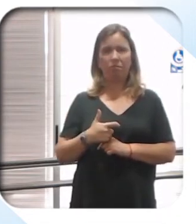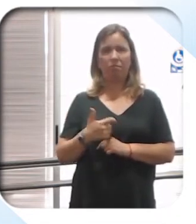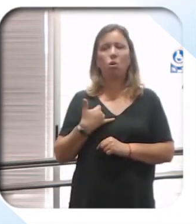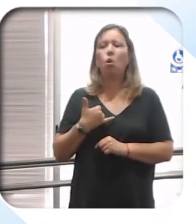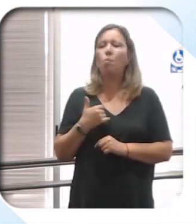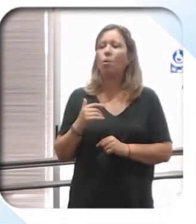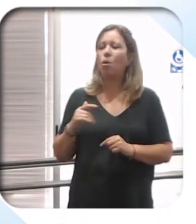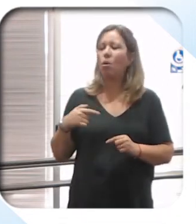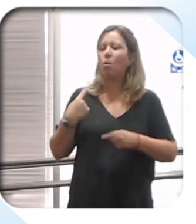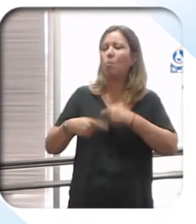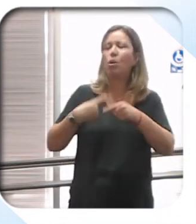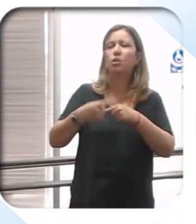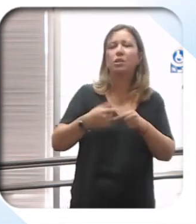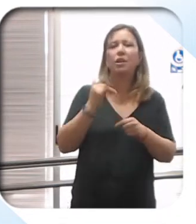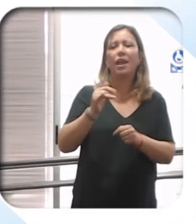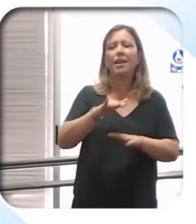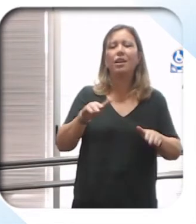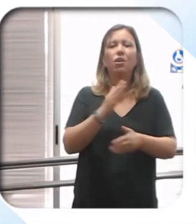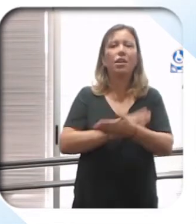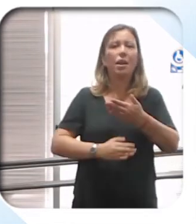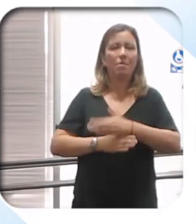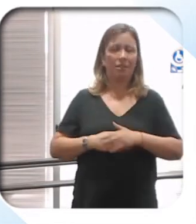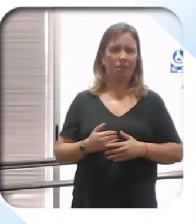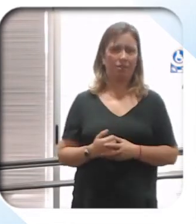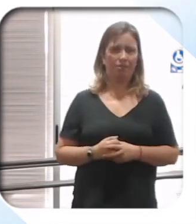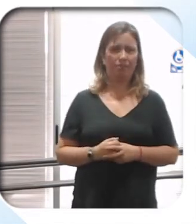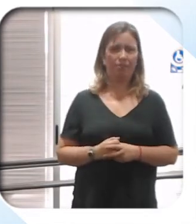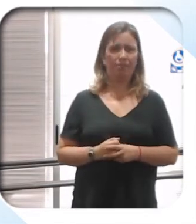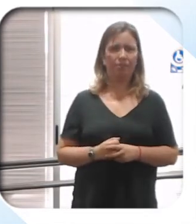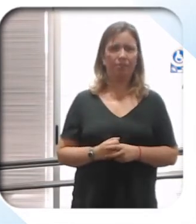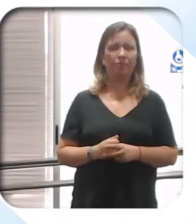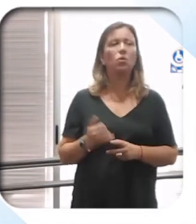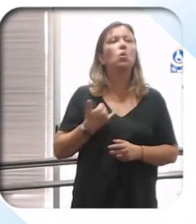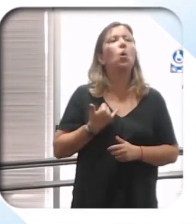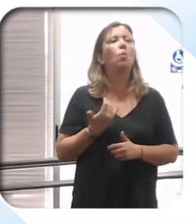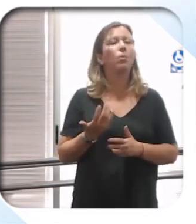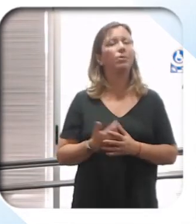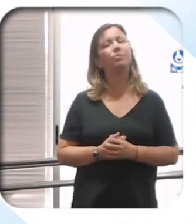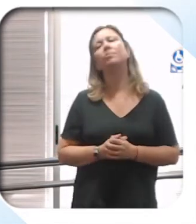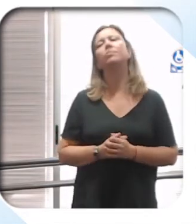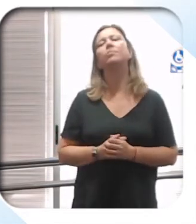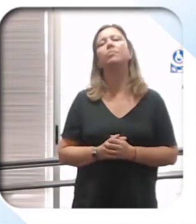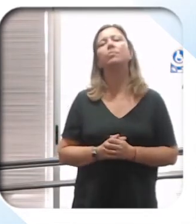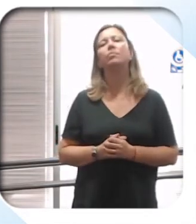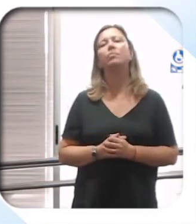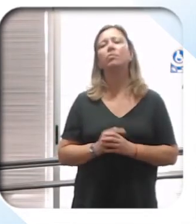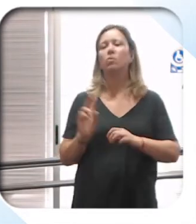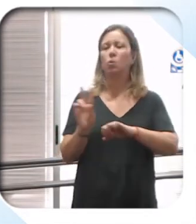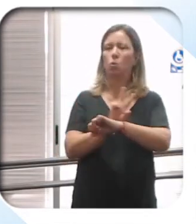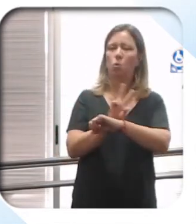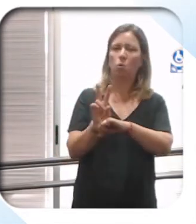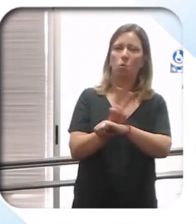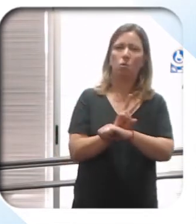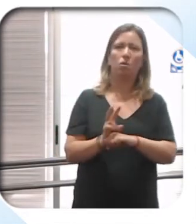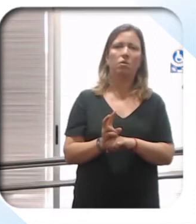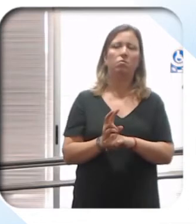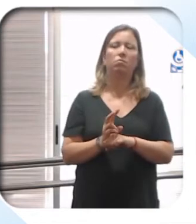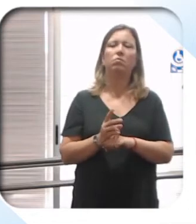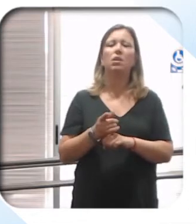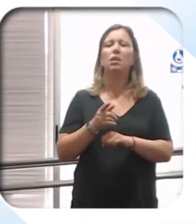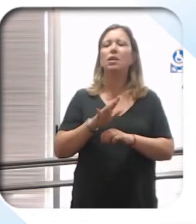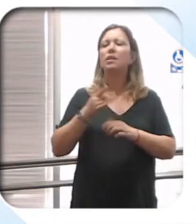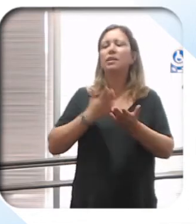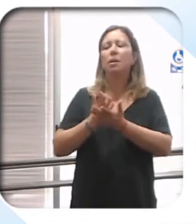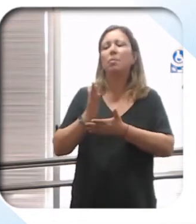ese proceso en niños y niñas con discapacidad? ¿Sí? ¿Cómo se da? Con sobreprotección, con